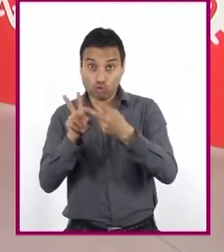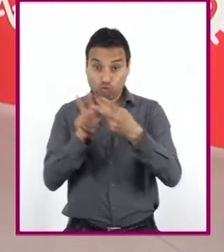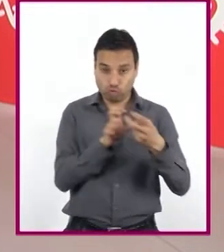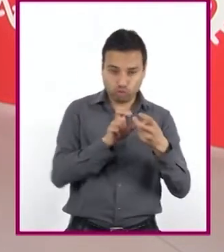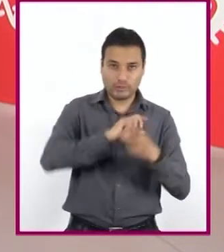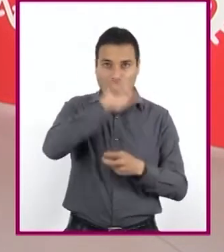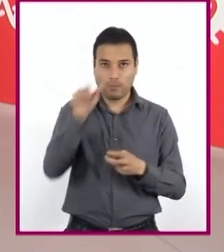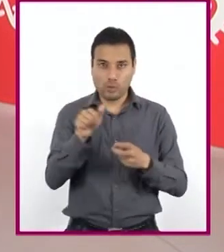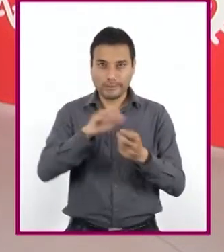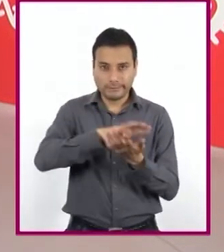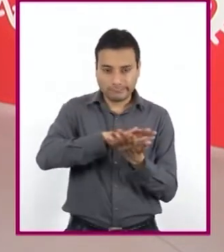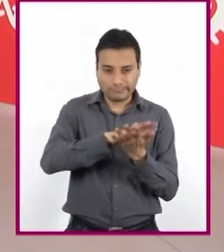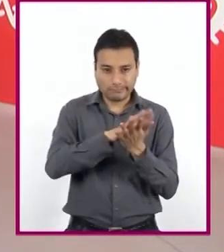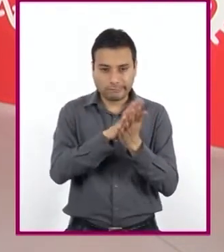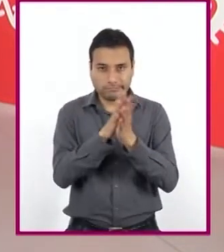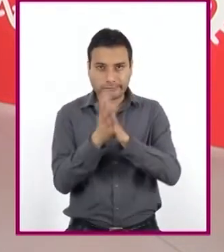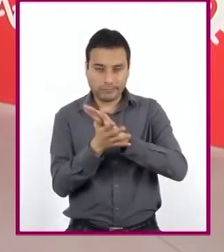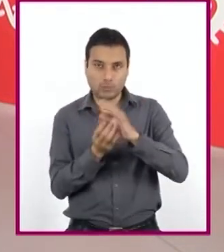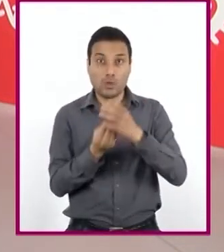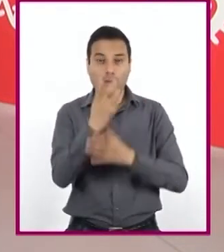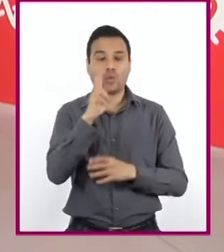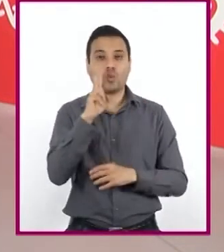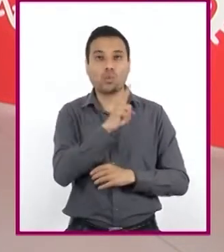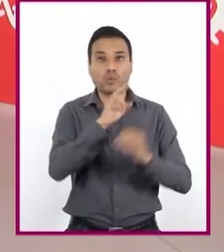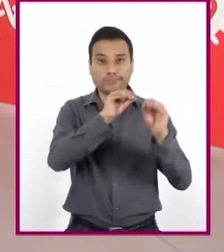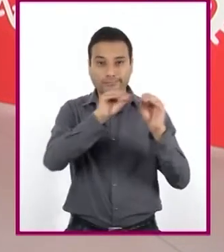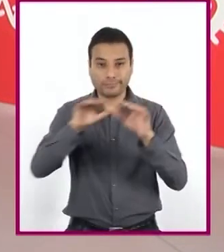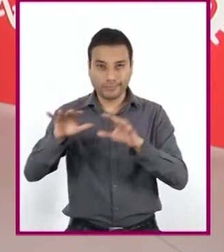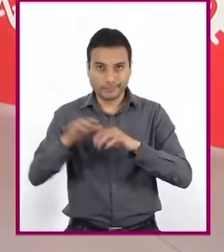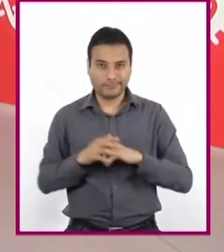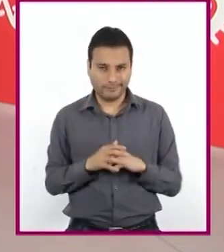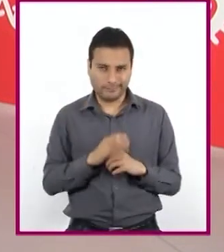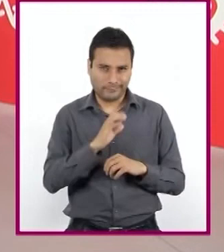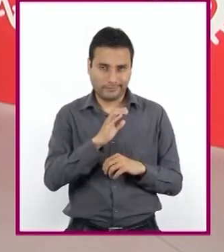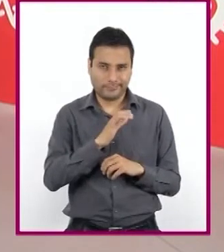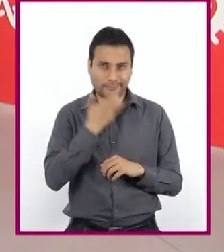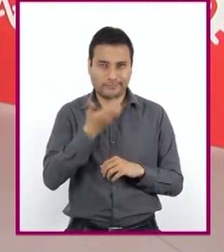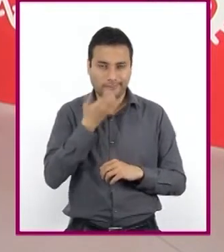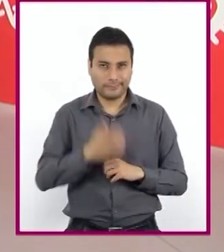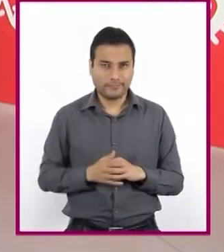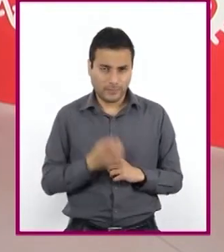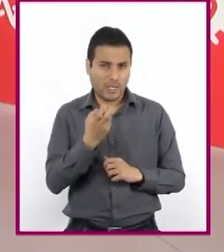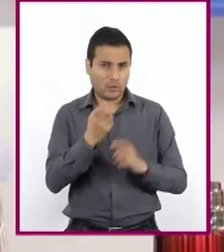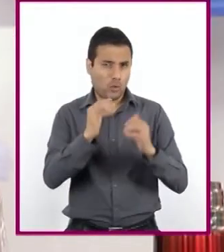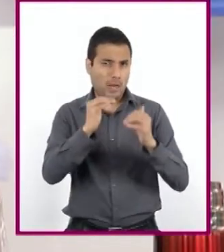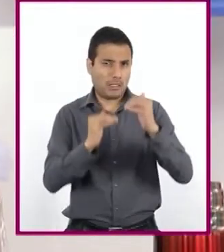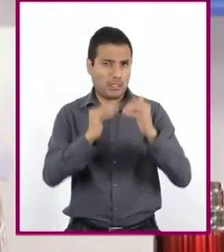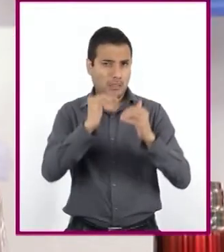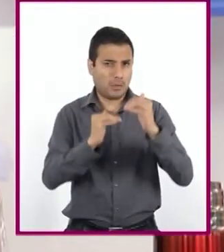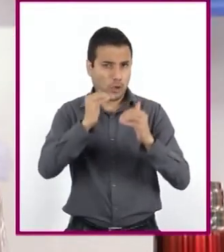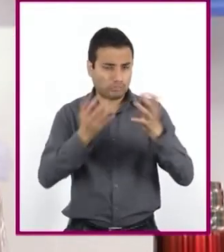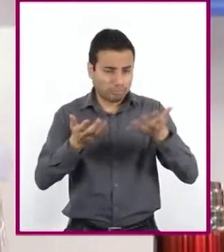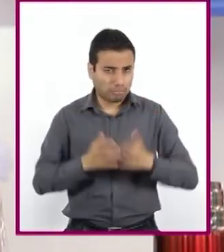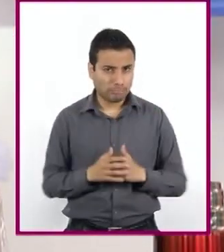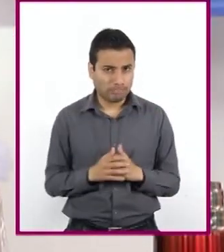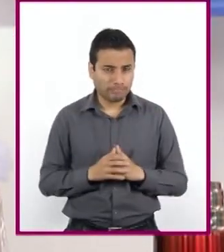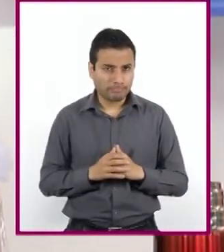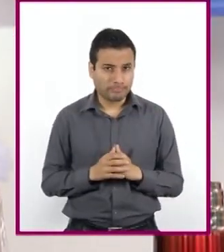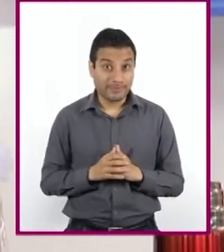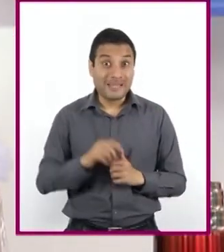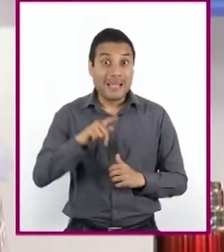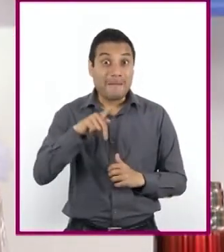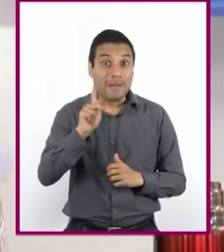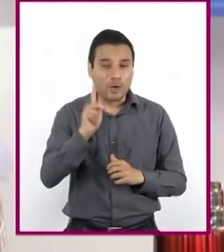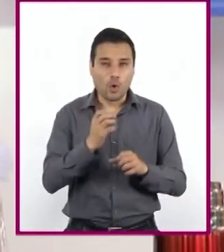procesos de respiración, combustión de volcanes e incendios naturales están en equilibrio. Sin